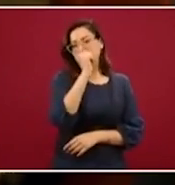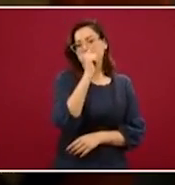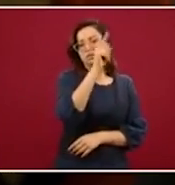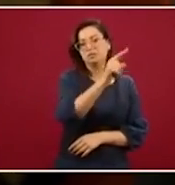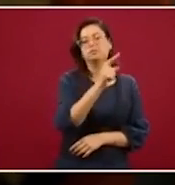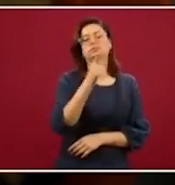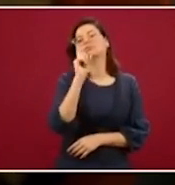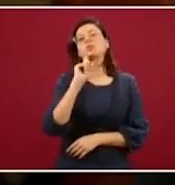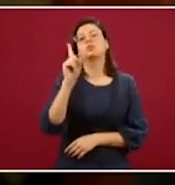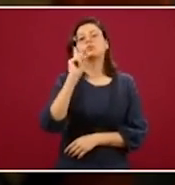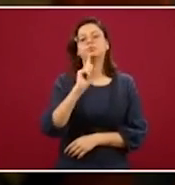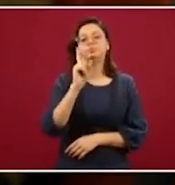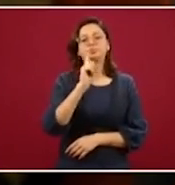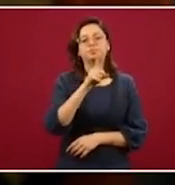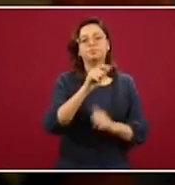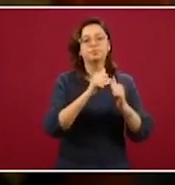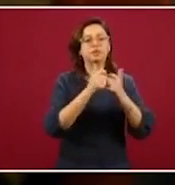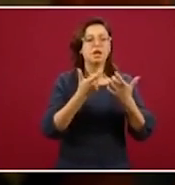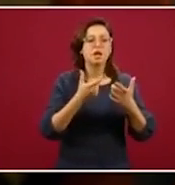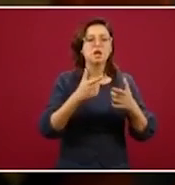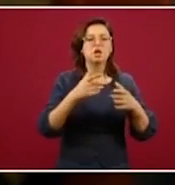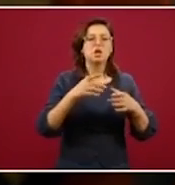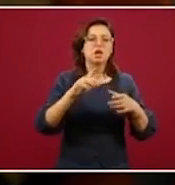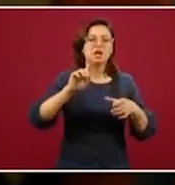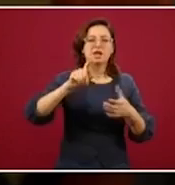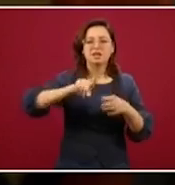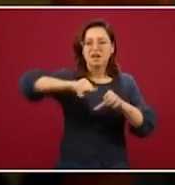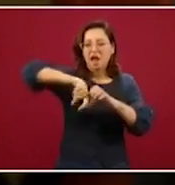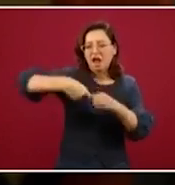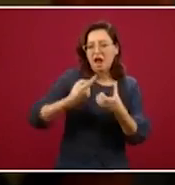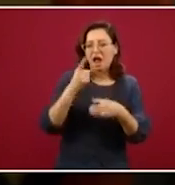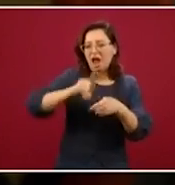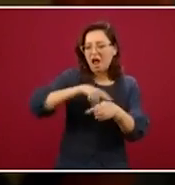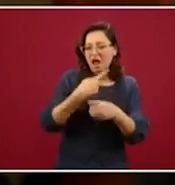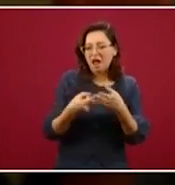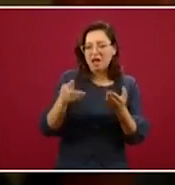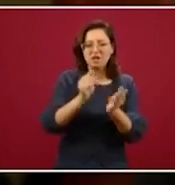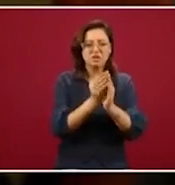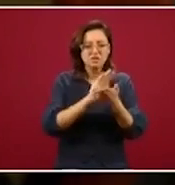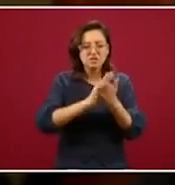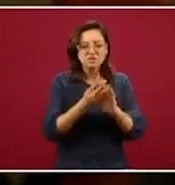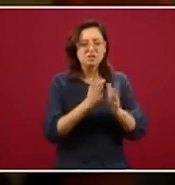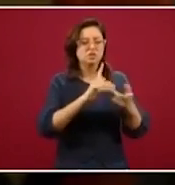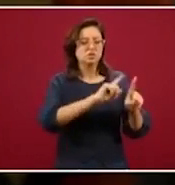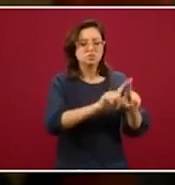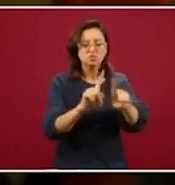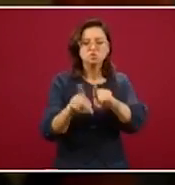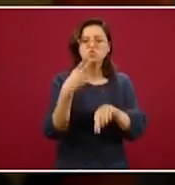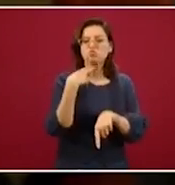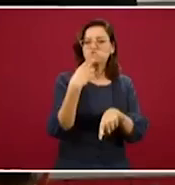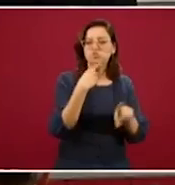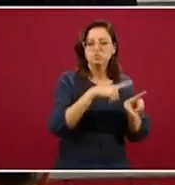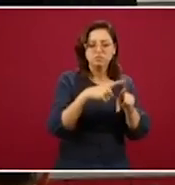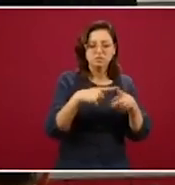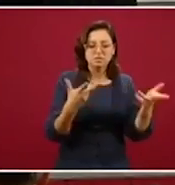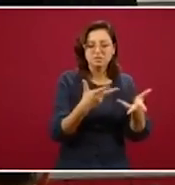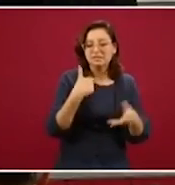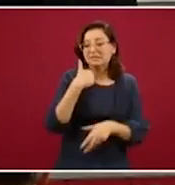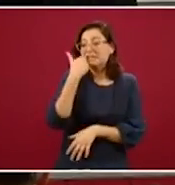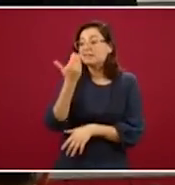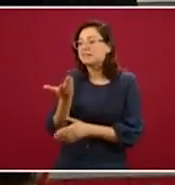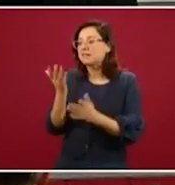de coyotas y algunos otros dulces y productos alimenticios, precisamente están muy a la expectativa de acceder a este tipo de